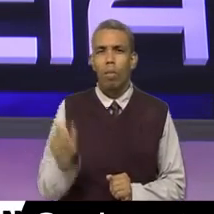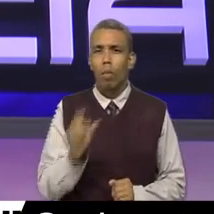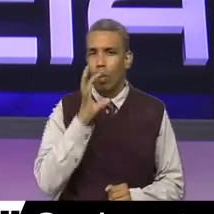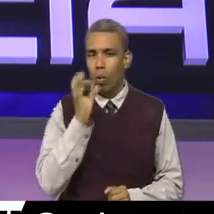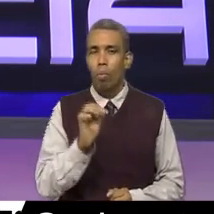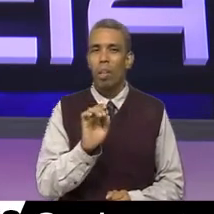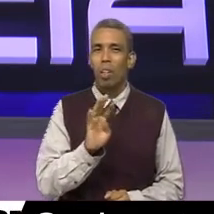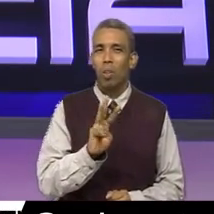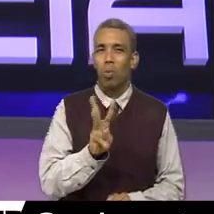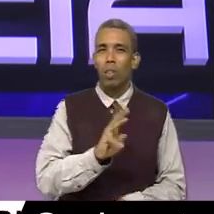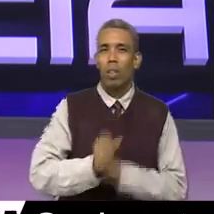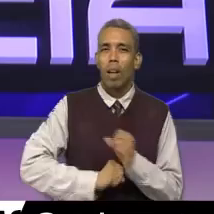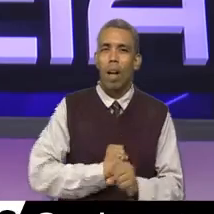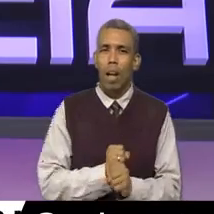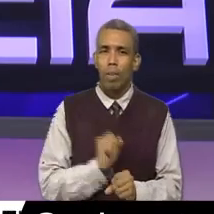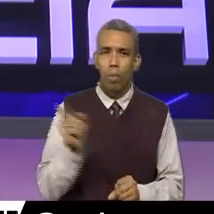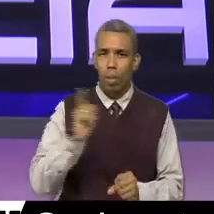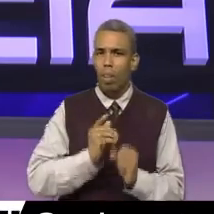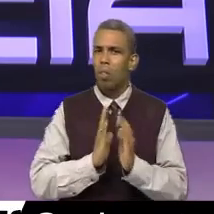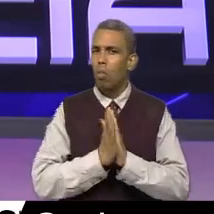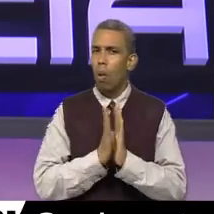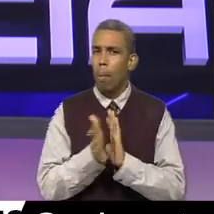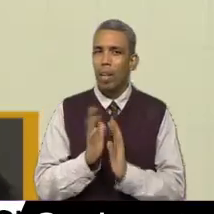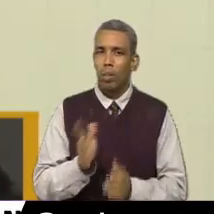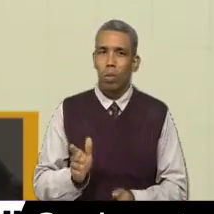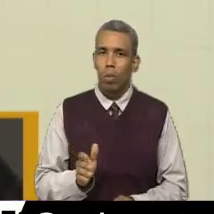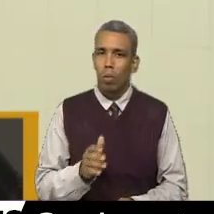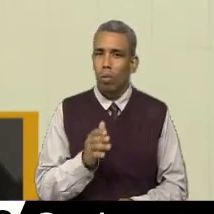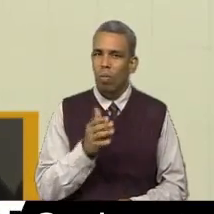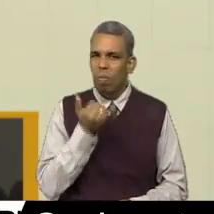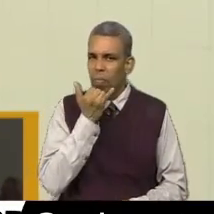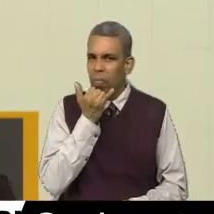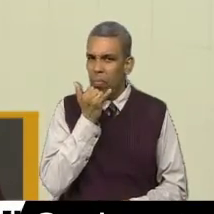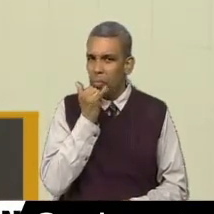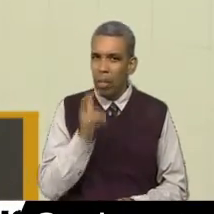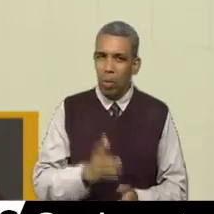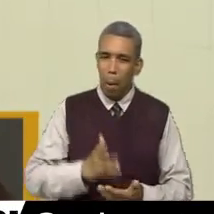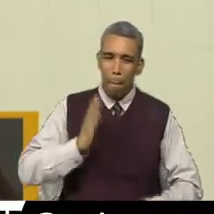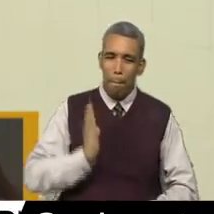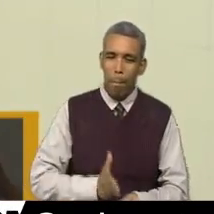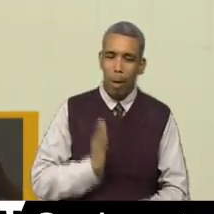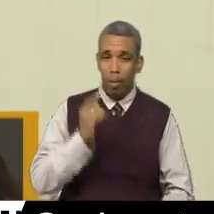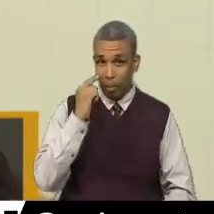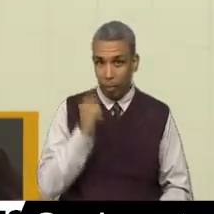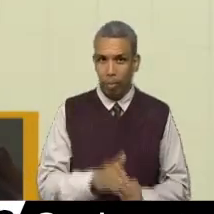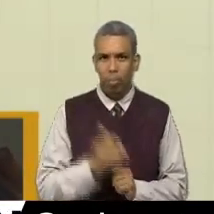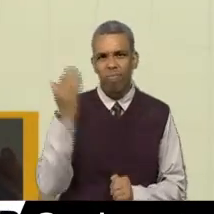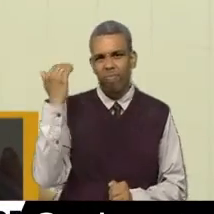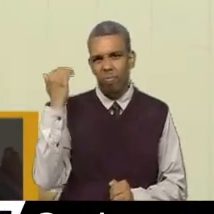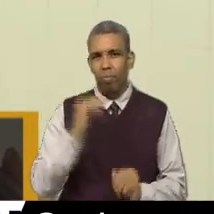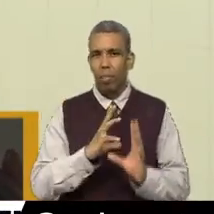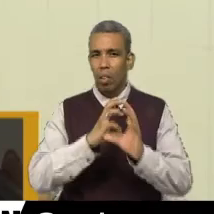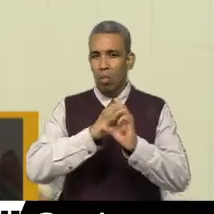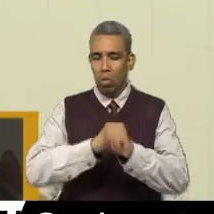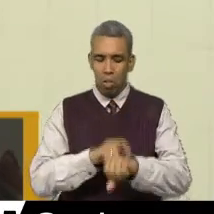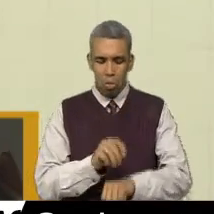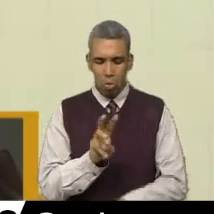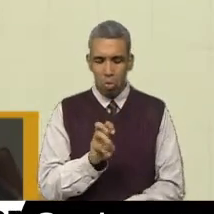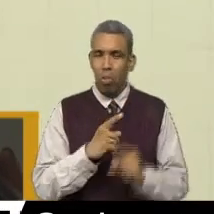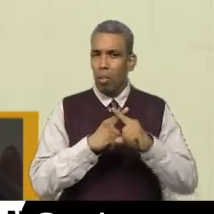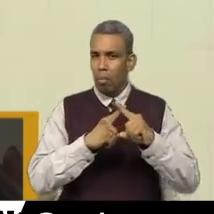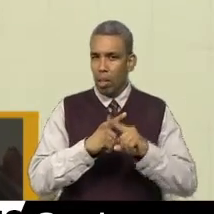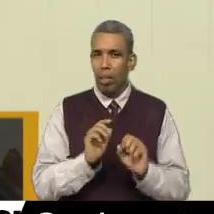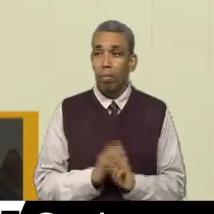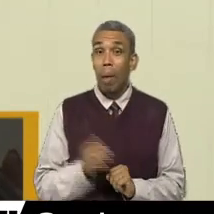en el comercio de la ciudad. Bueno, ese paciente ingresa en horas de la noche, a las 8:30 más o menos, llega por sus